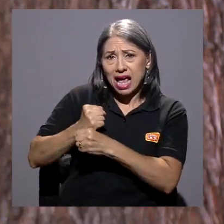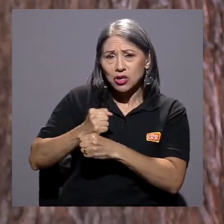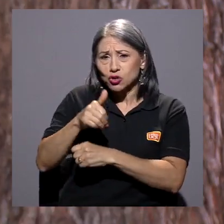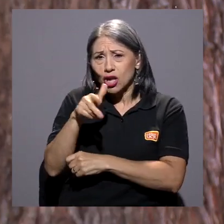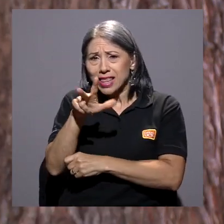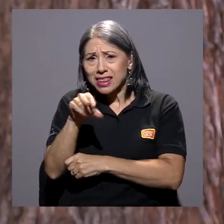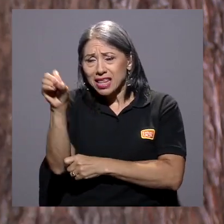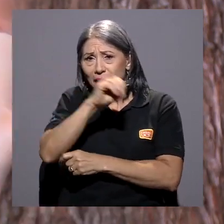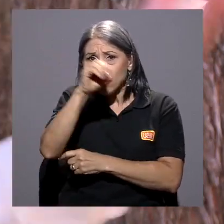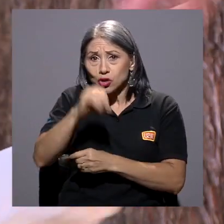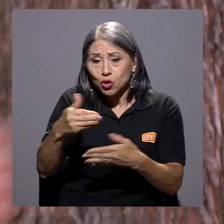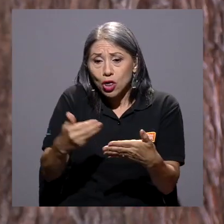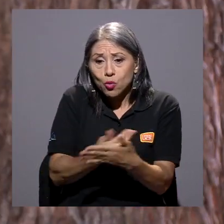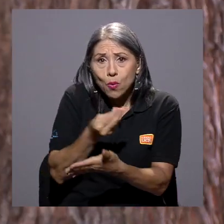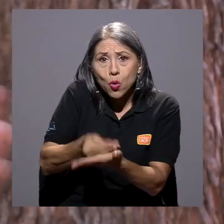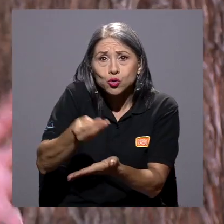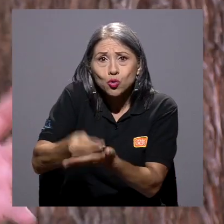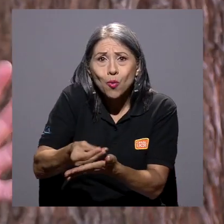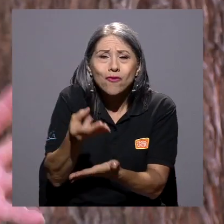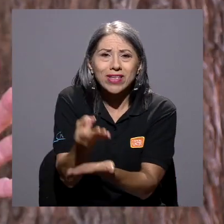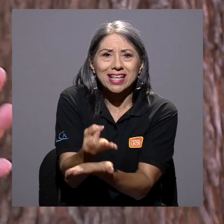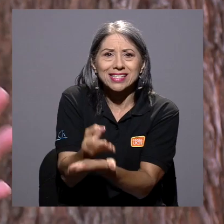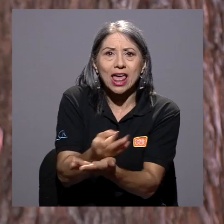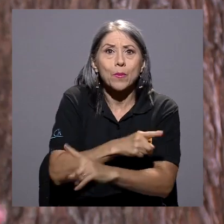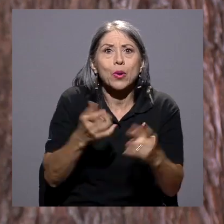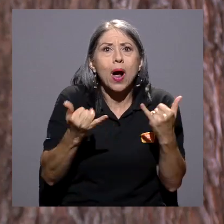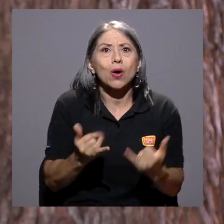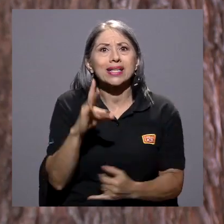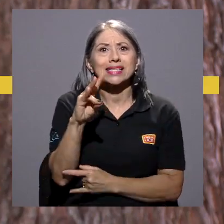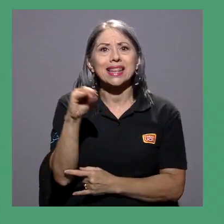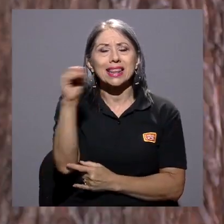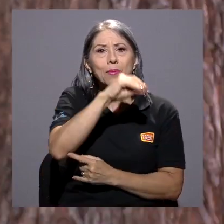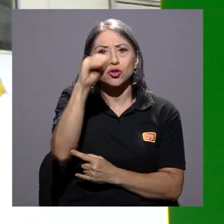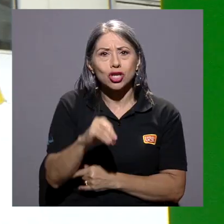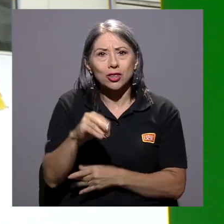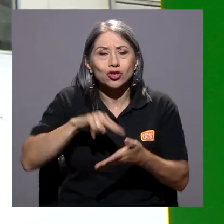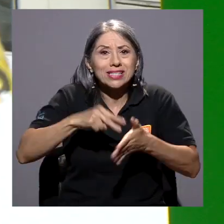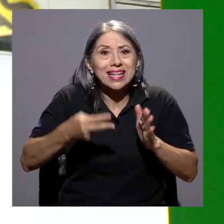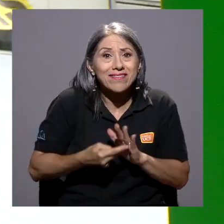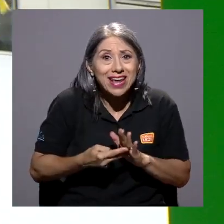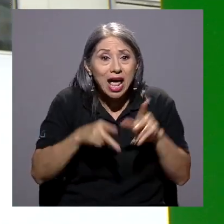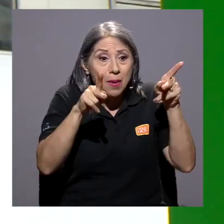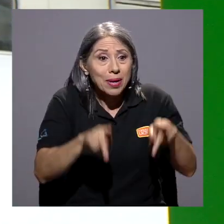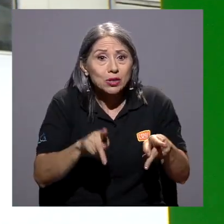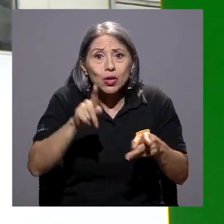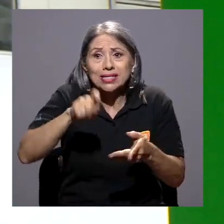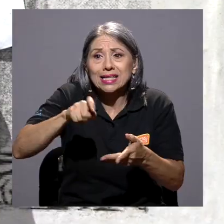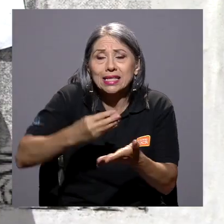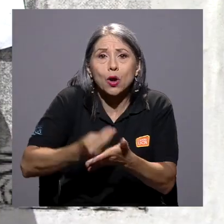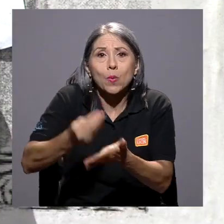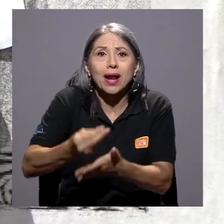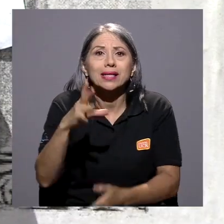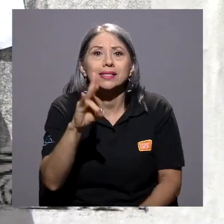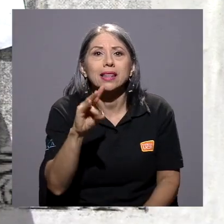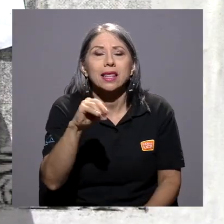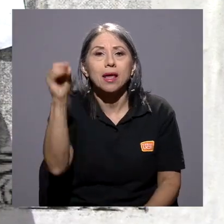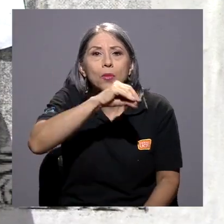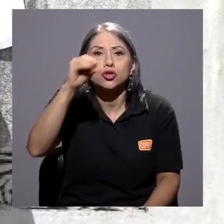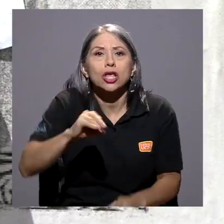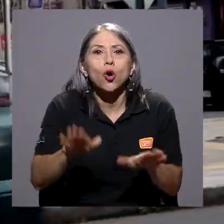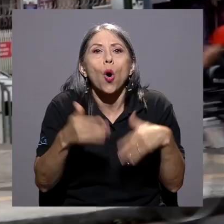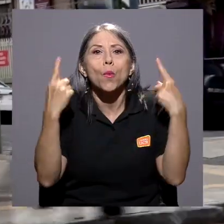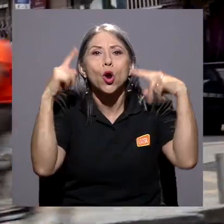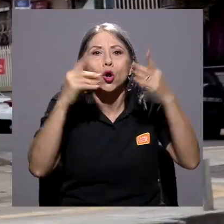nuevo consumo era financiado. Hoy en día hemos llegado a rubros del 70%, o sea, 70% del nuevo consumo lo